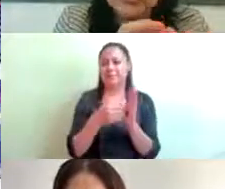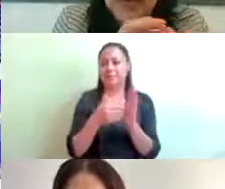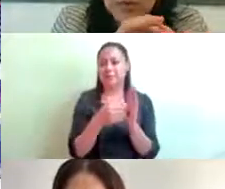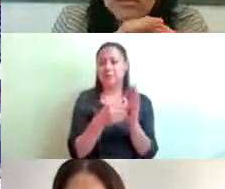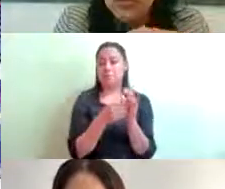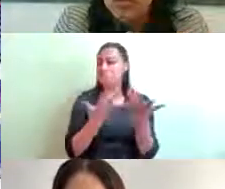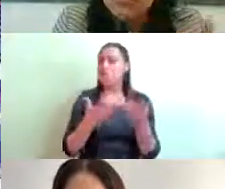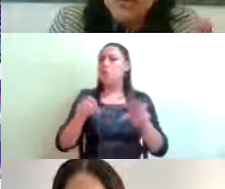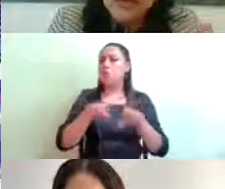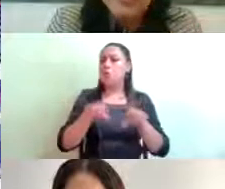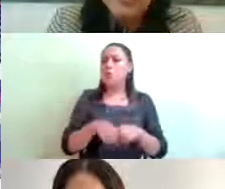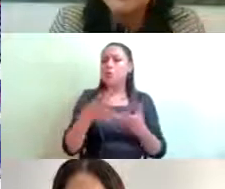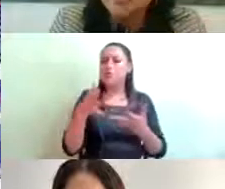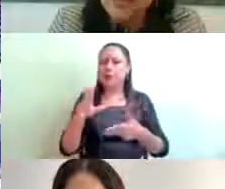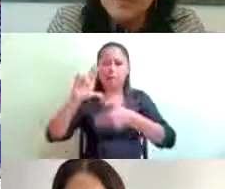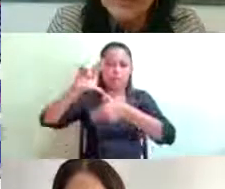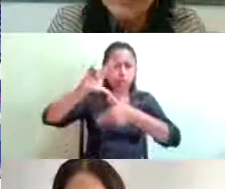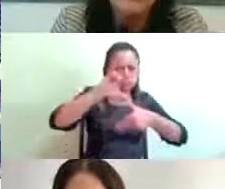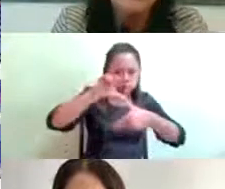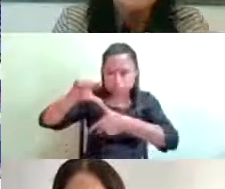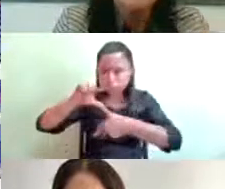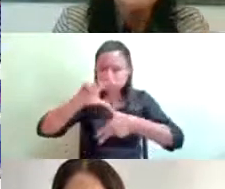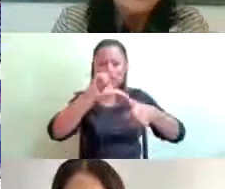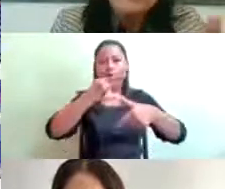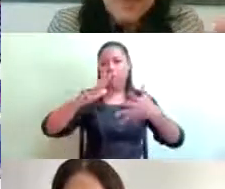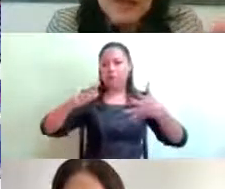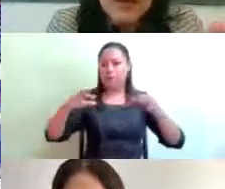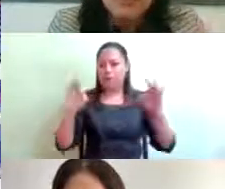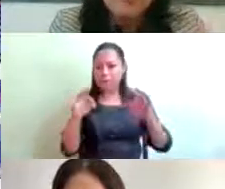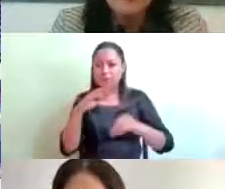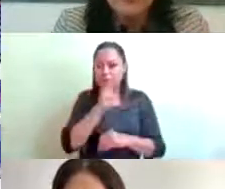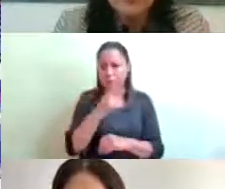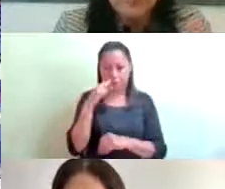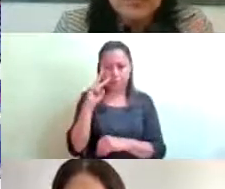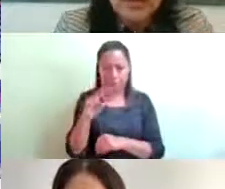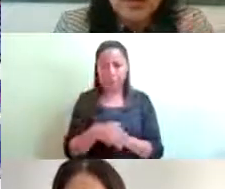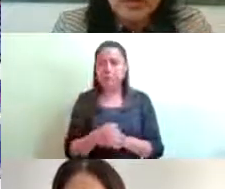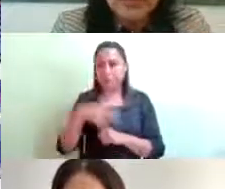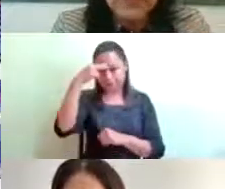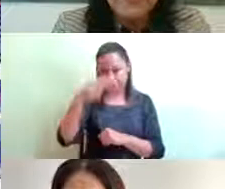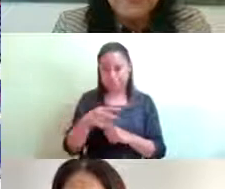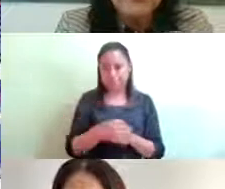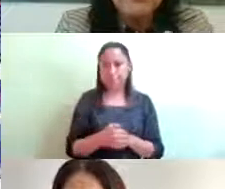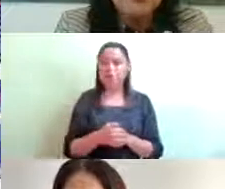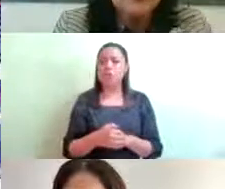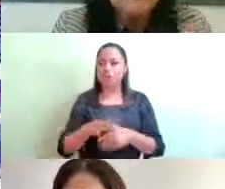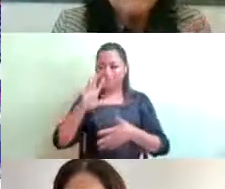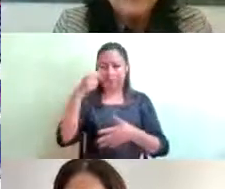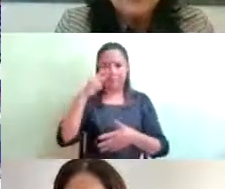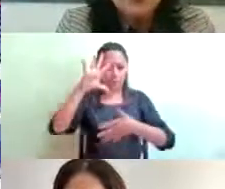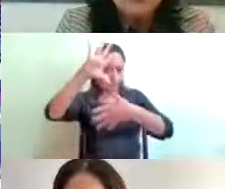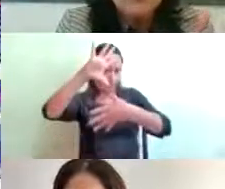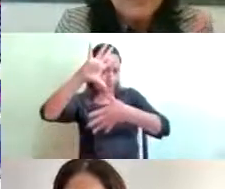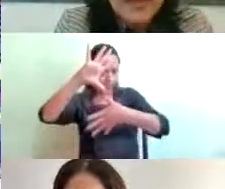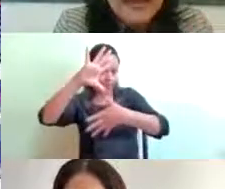climatológicos extremos, ciclones y huracanes actualmente. Vean México, por ejemplo, está el continente americano, y